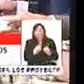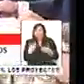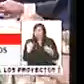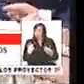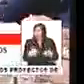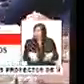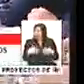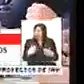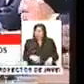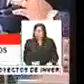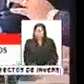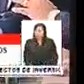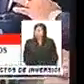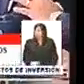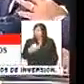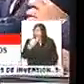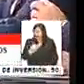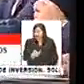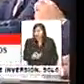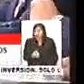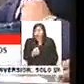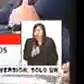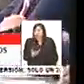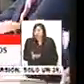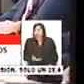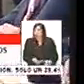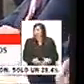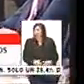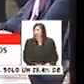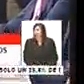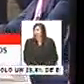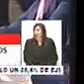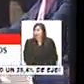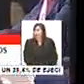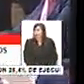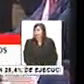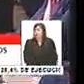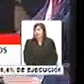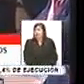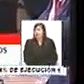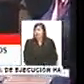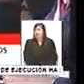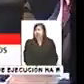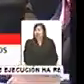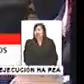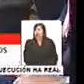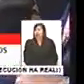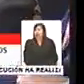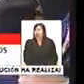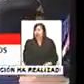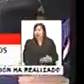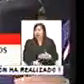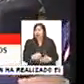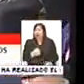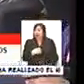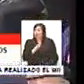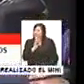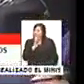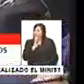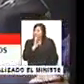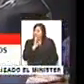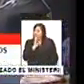es verdaderamente increíble en esta comisión hoy se esté hablando de lo que se habla